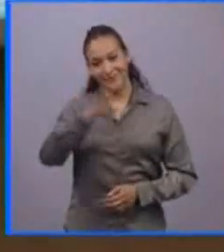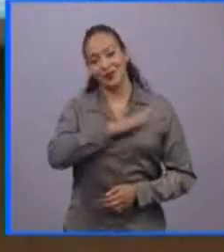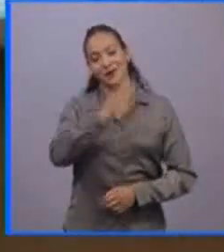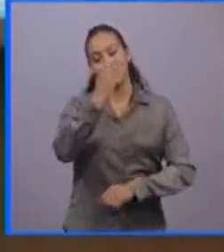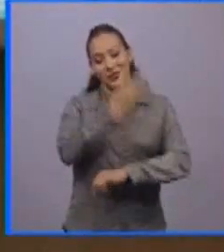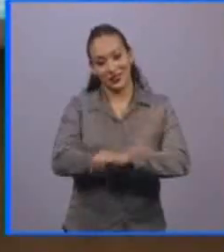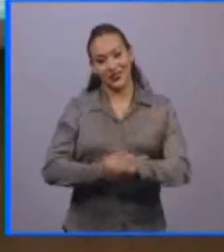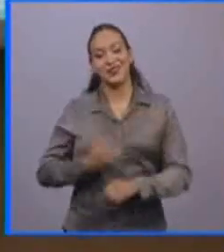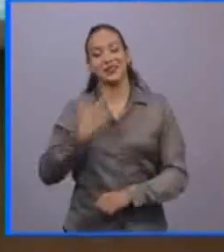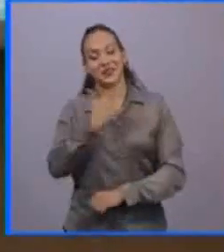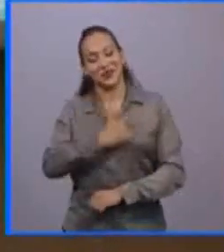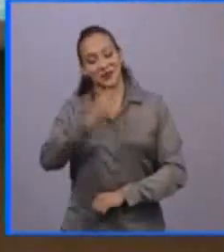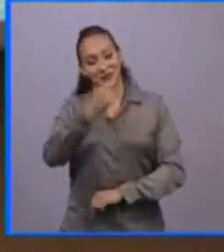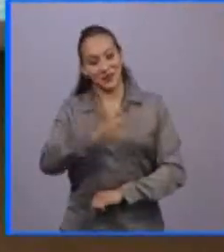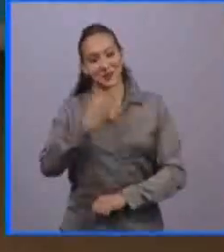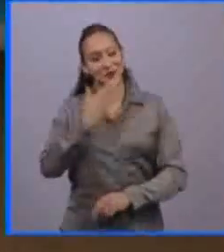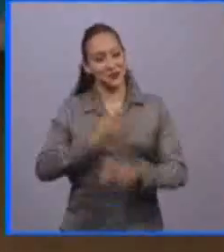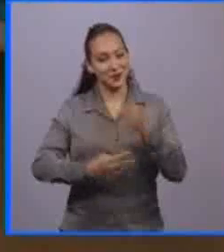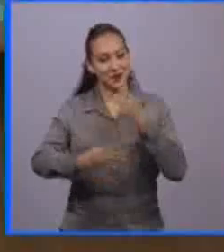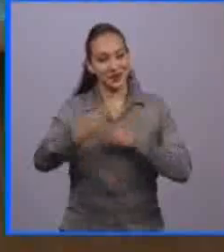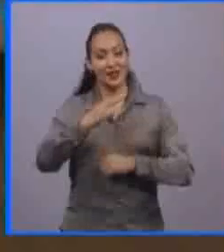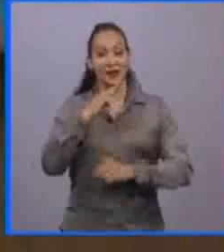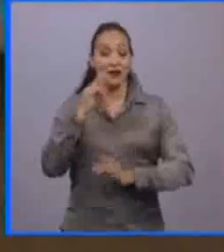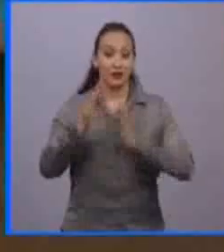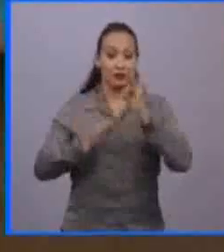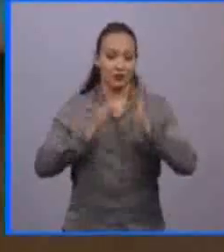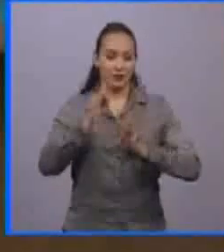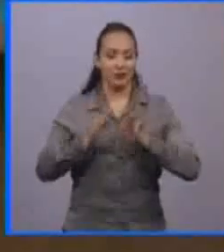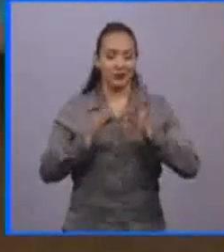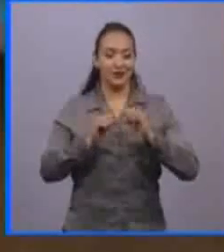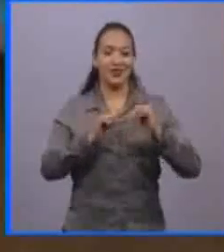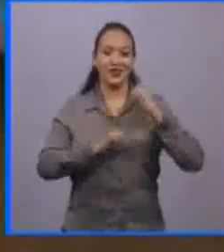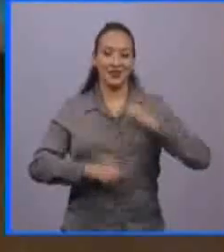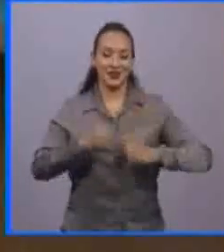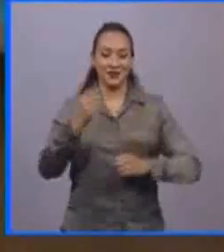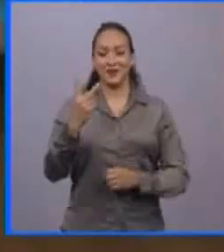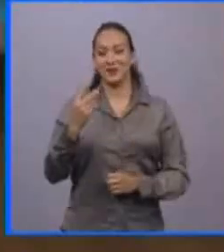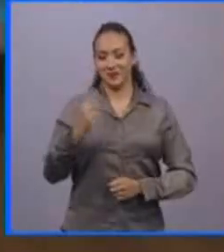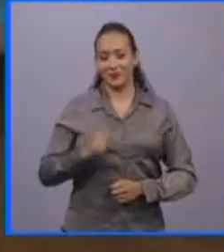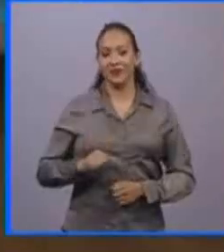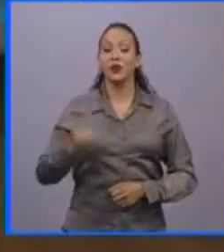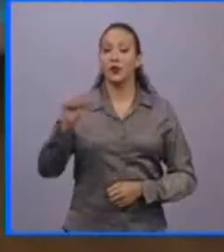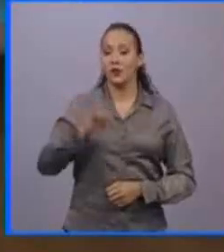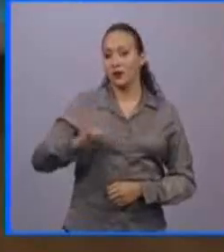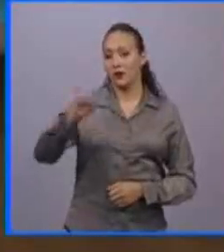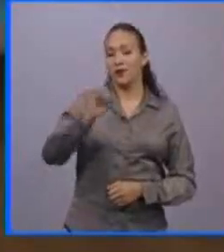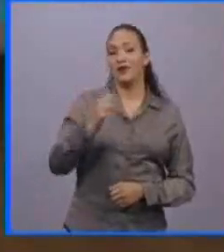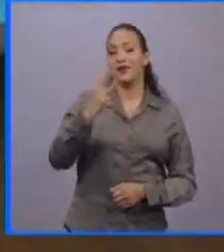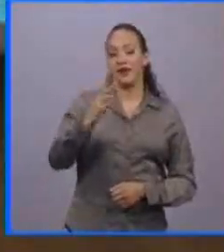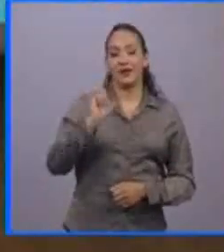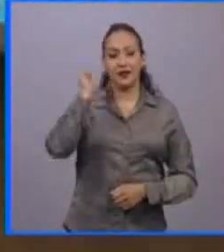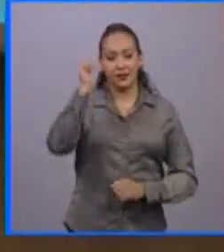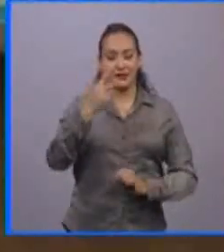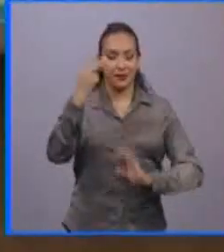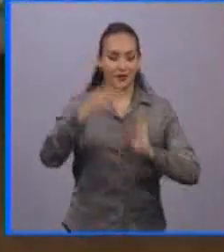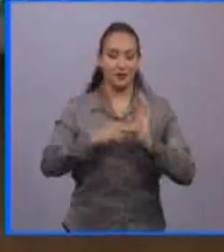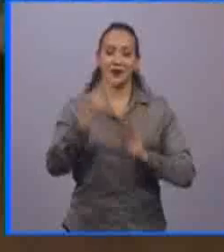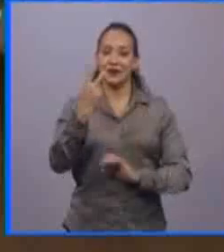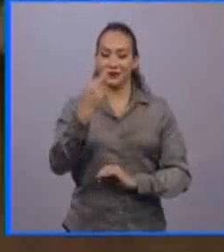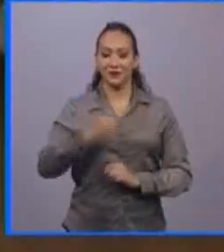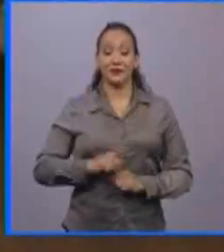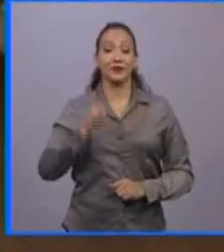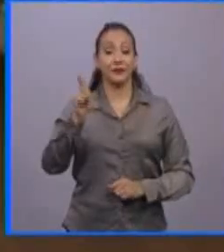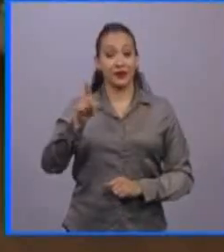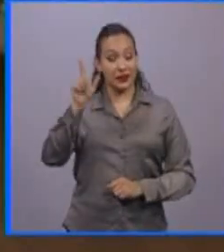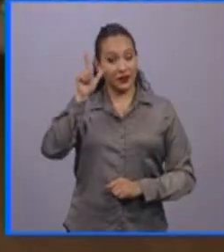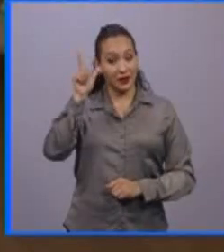tardes, es un gusto darle la bienvenida a este espacio informativo del Poder Judicial de la Federación este jueves 3 de abril de 2025. Soy